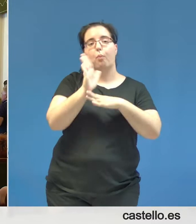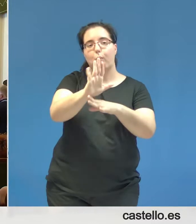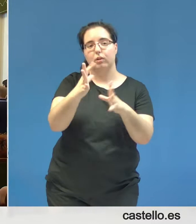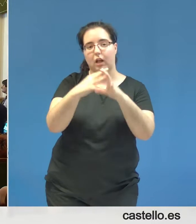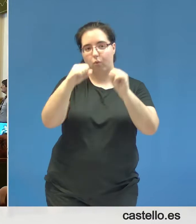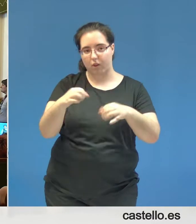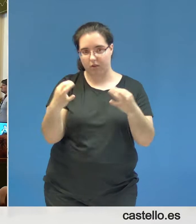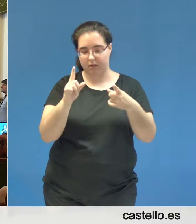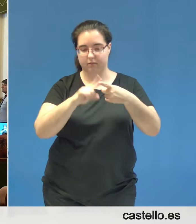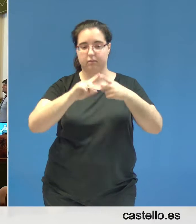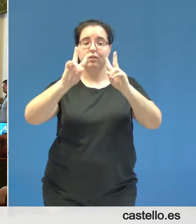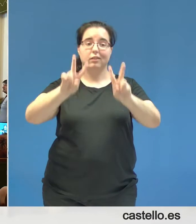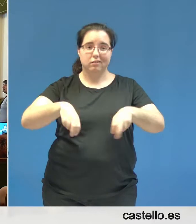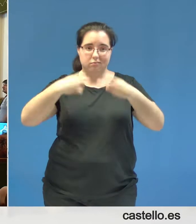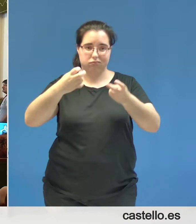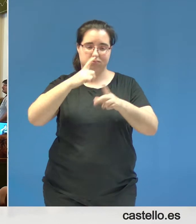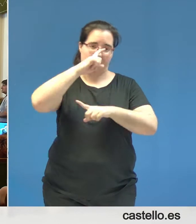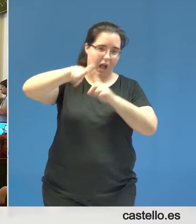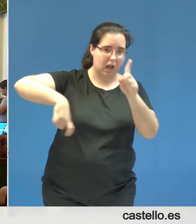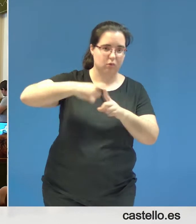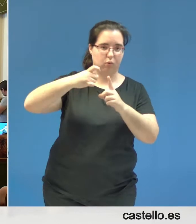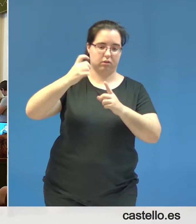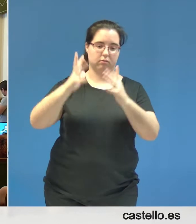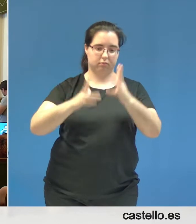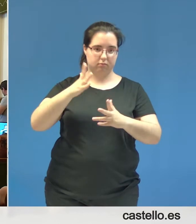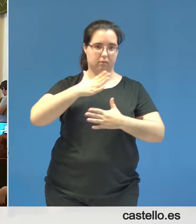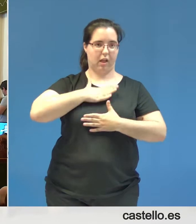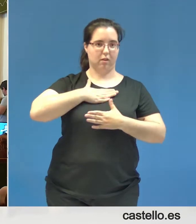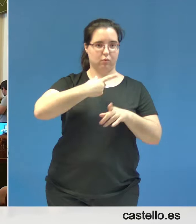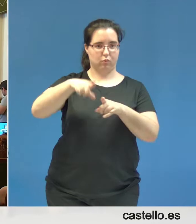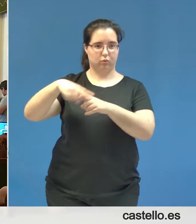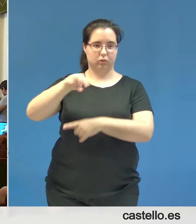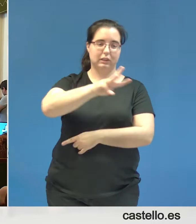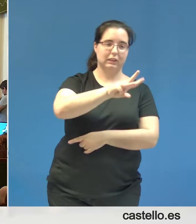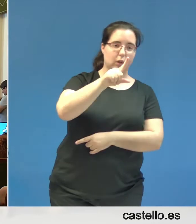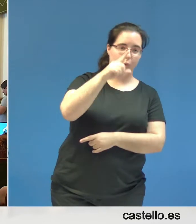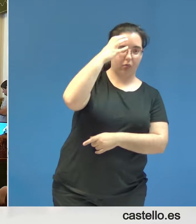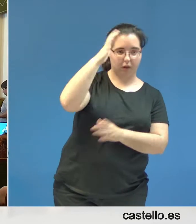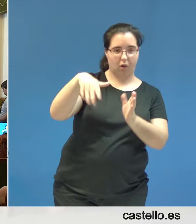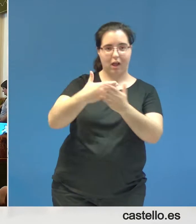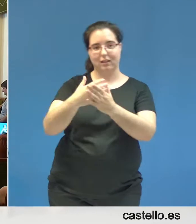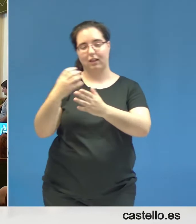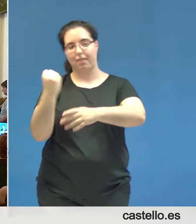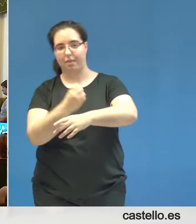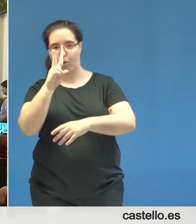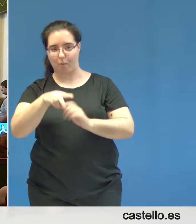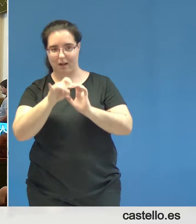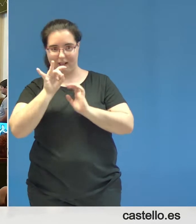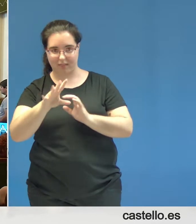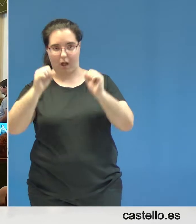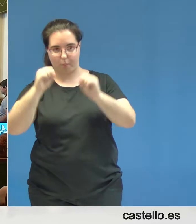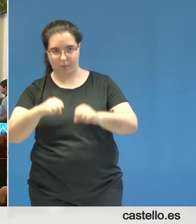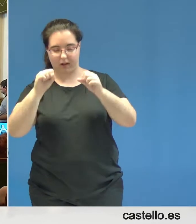Aprobar la rectificación anual del inventario del patrimonio municipal por el periodo comprendido del 1 de enero a 31 de diciembre de 2015. Segundo acuerdo, aprobar